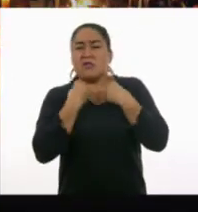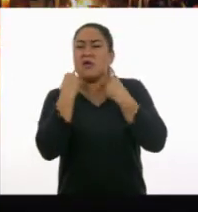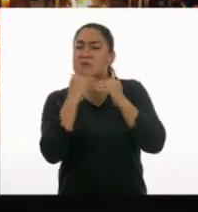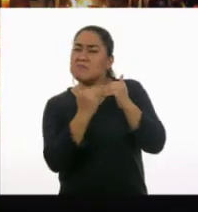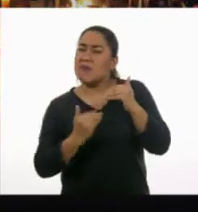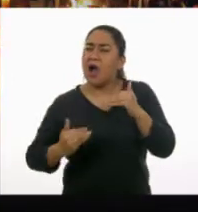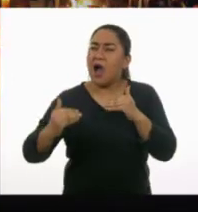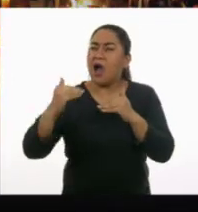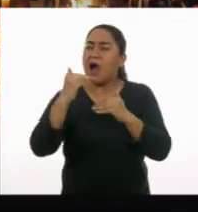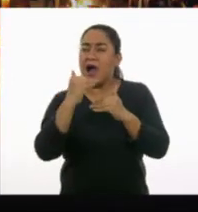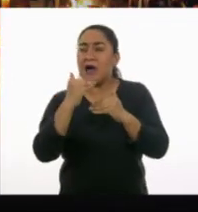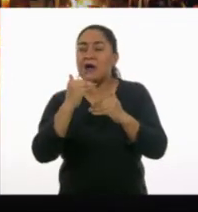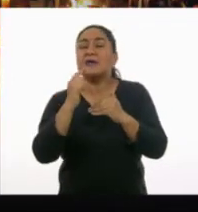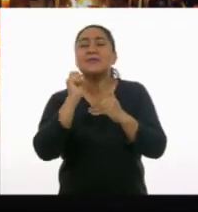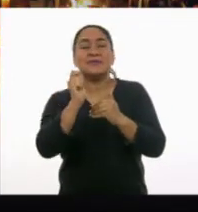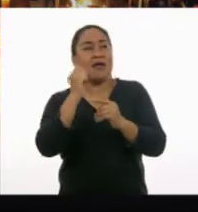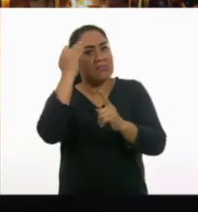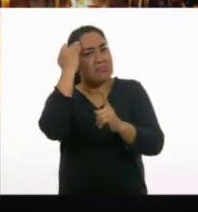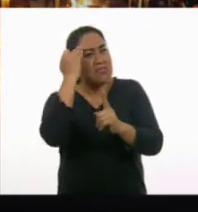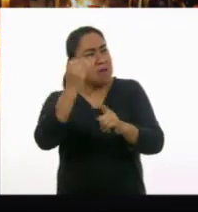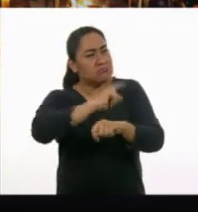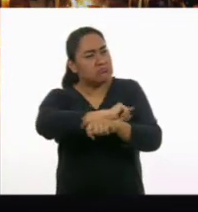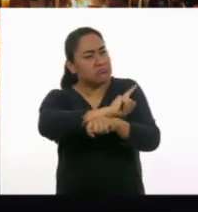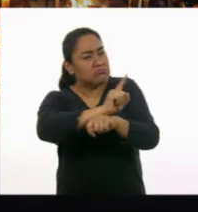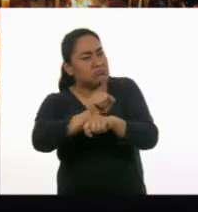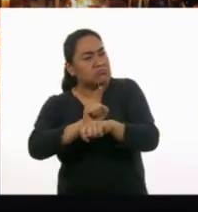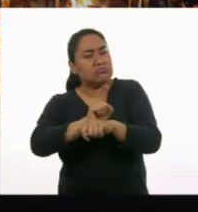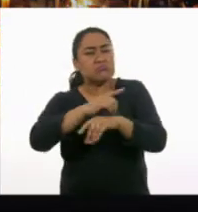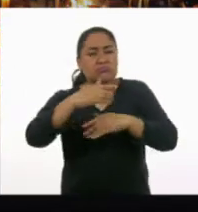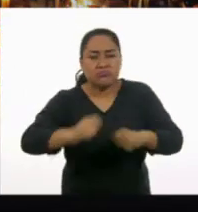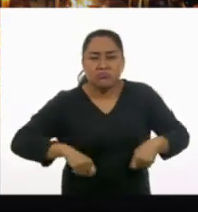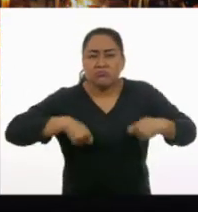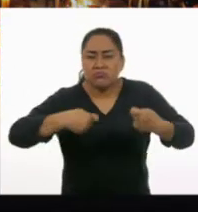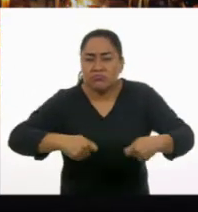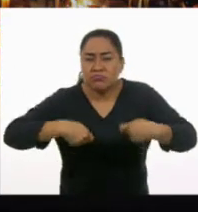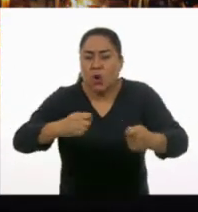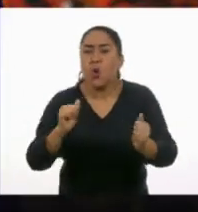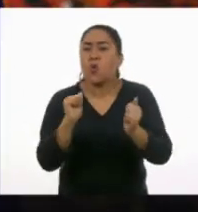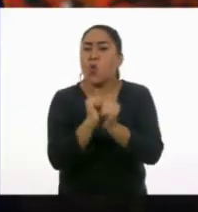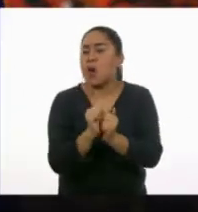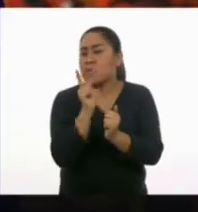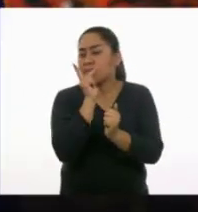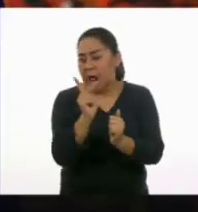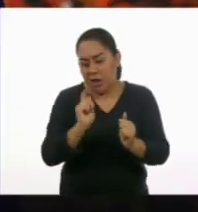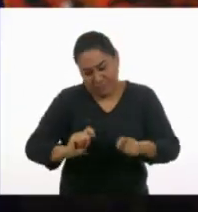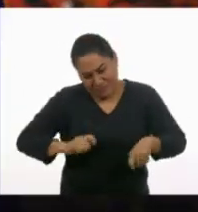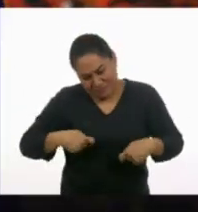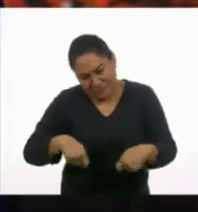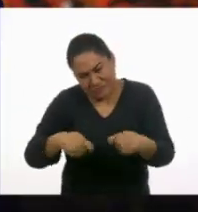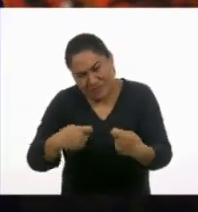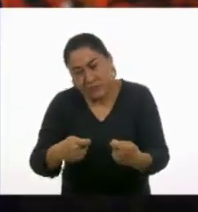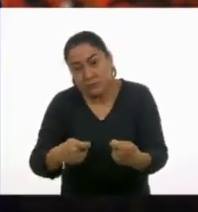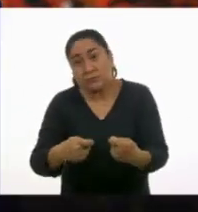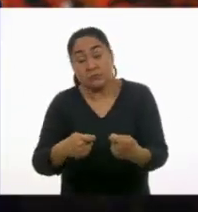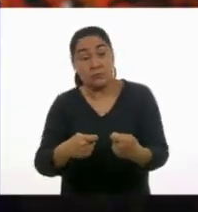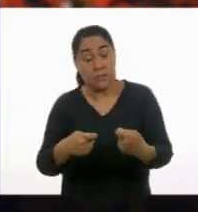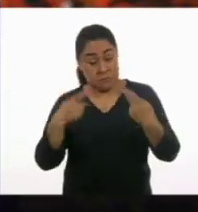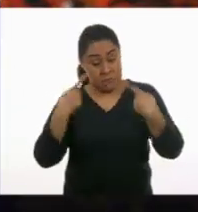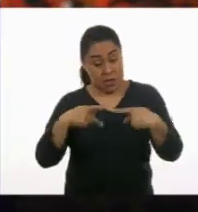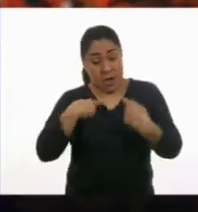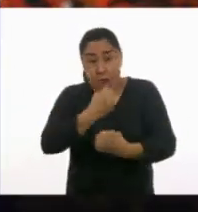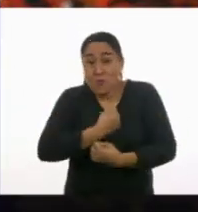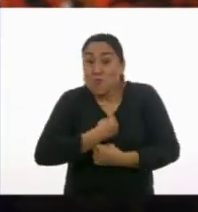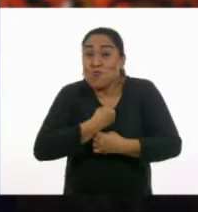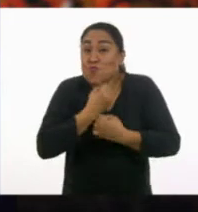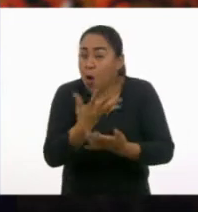como palabra en el tiempo y encarnación del verbo, el poeta y su